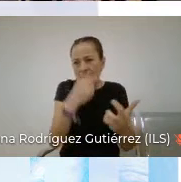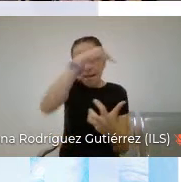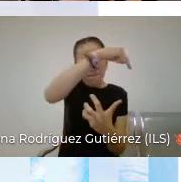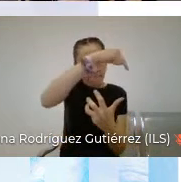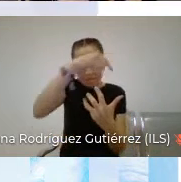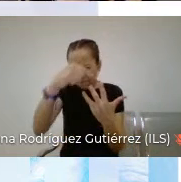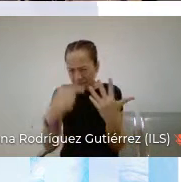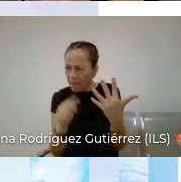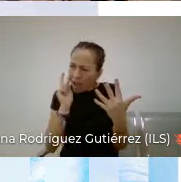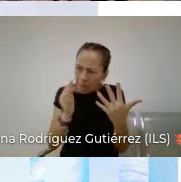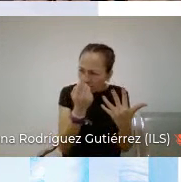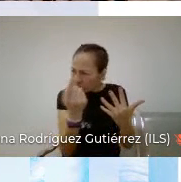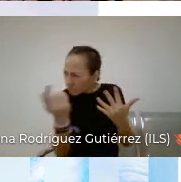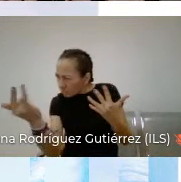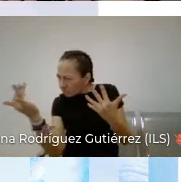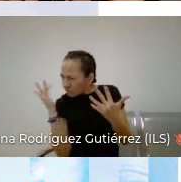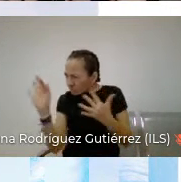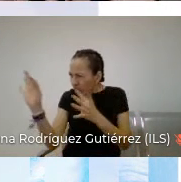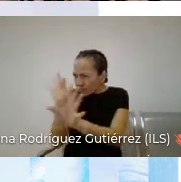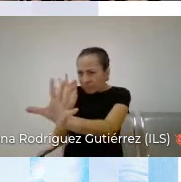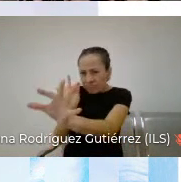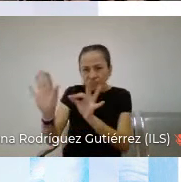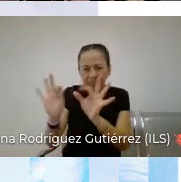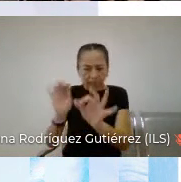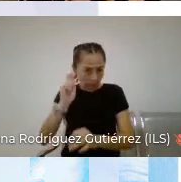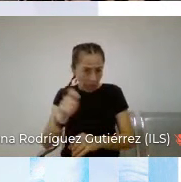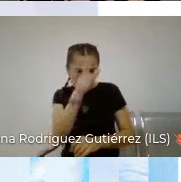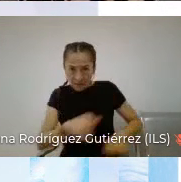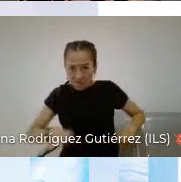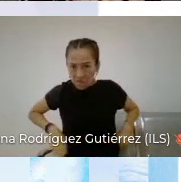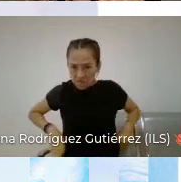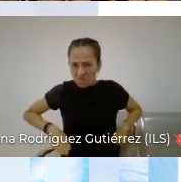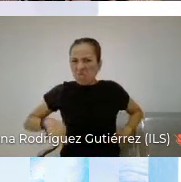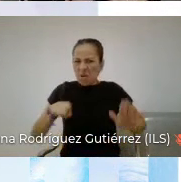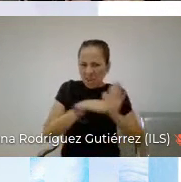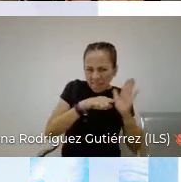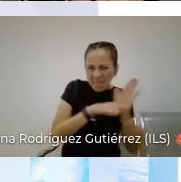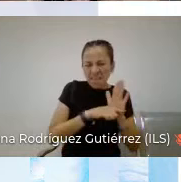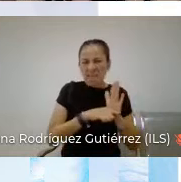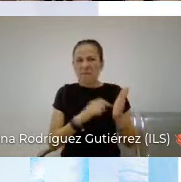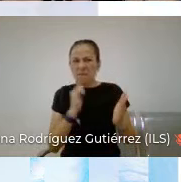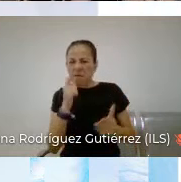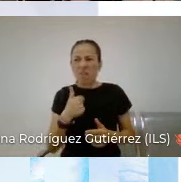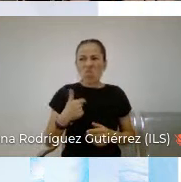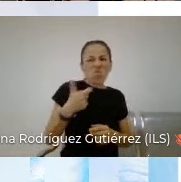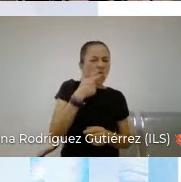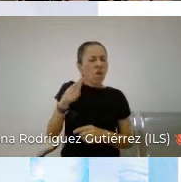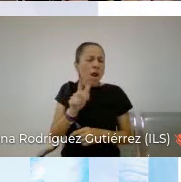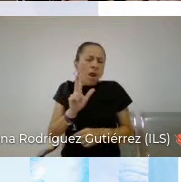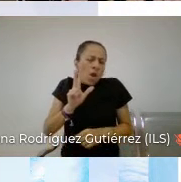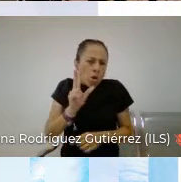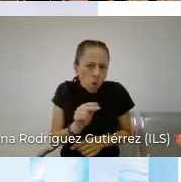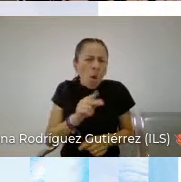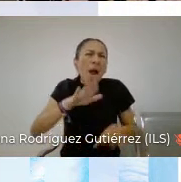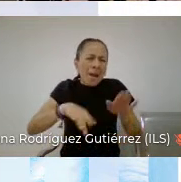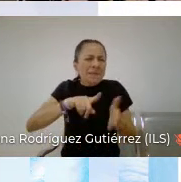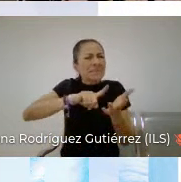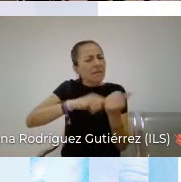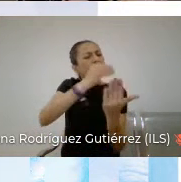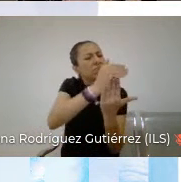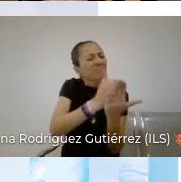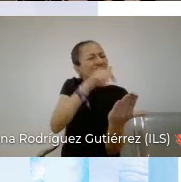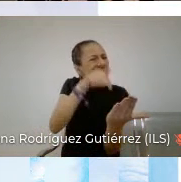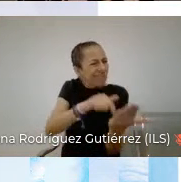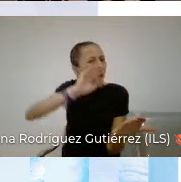es por voluntad mala de nadie, simplemente está mal construido. Entonces hicimos ahí dos cosas. Uno fue justo nosotros construir